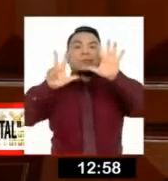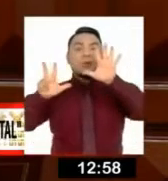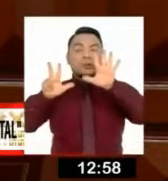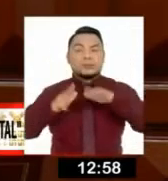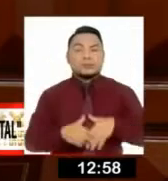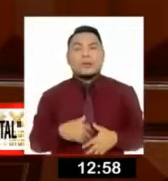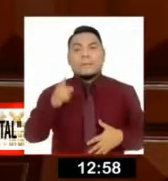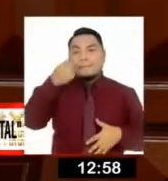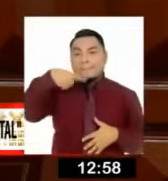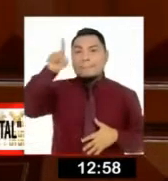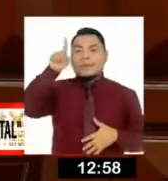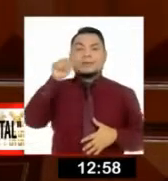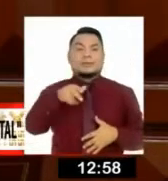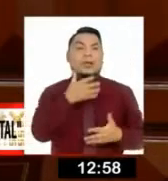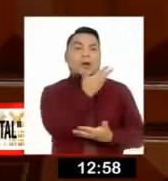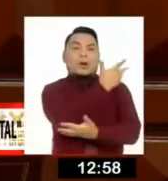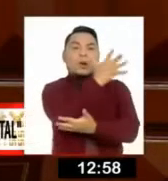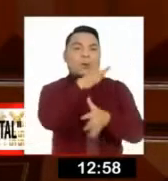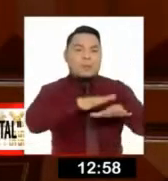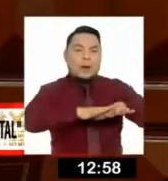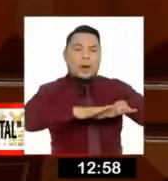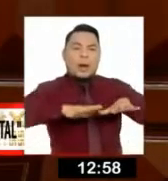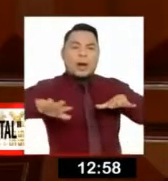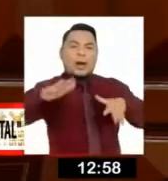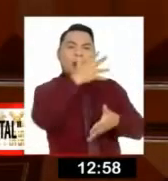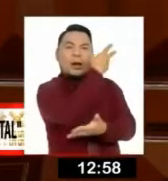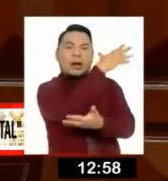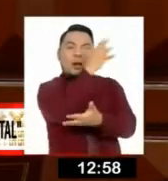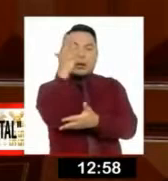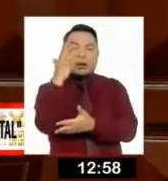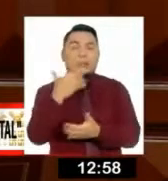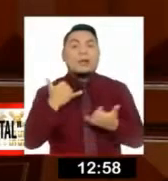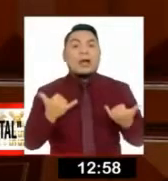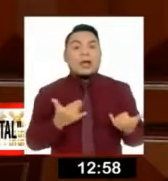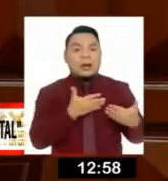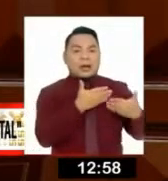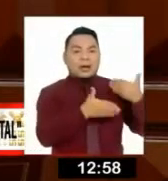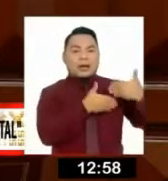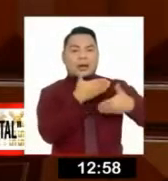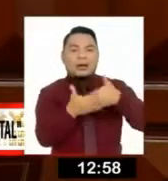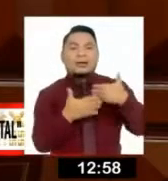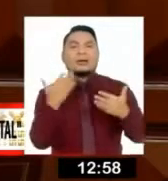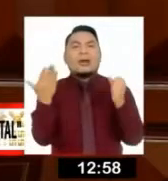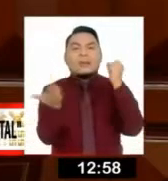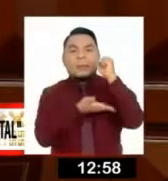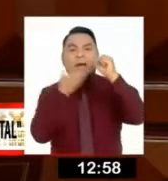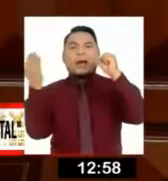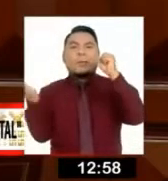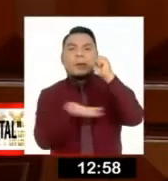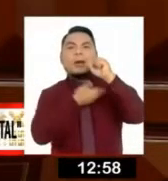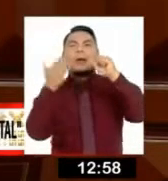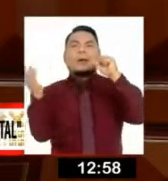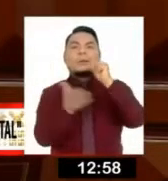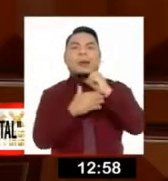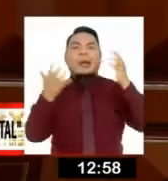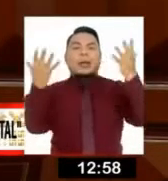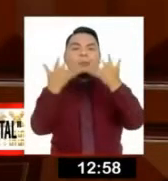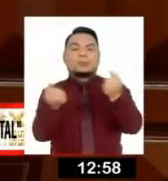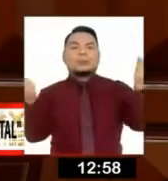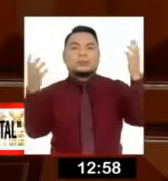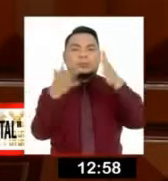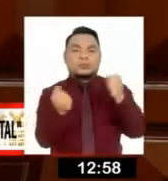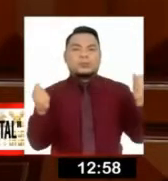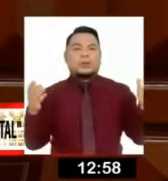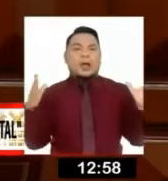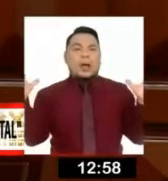78 millones de hectáreas de cobertura de bosques, pero hemos deforestado varios cientos de miles de hectáreas